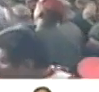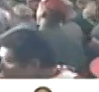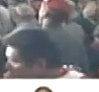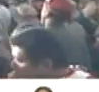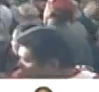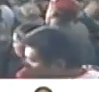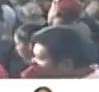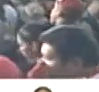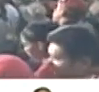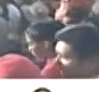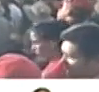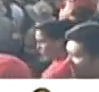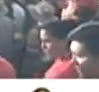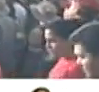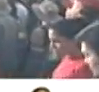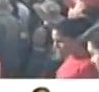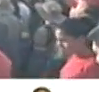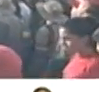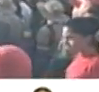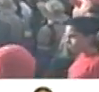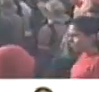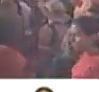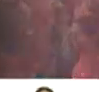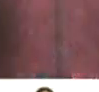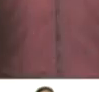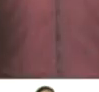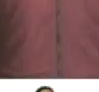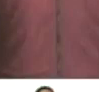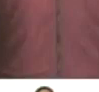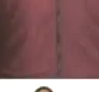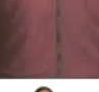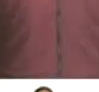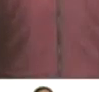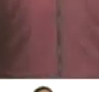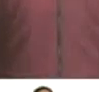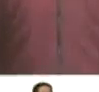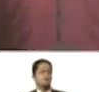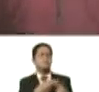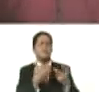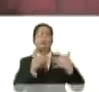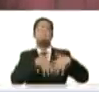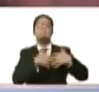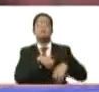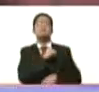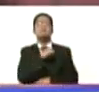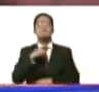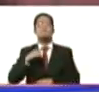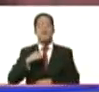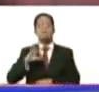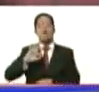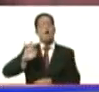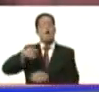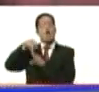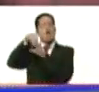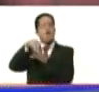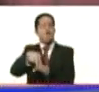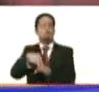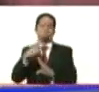comandante Chávez mandó a parar las privatizaciones, mandó a parar toda la represión contra nuestro